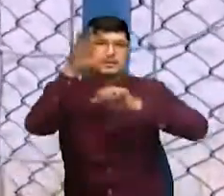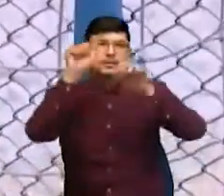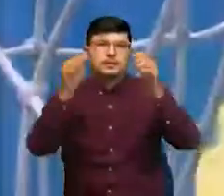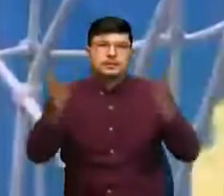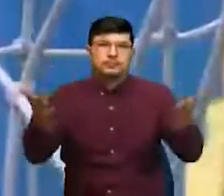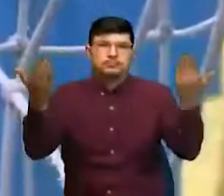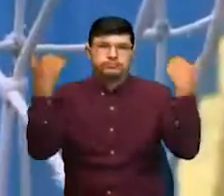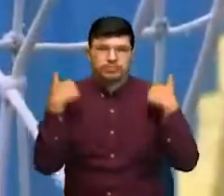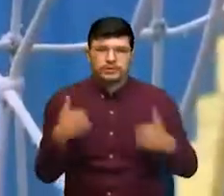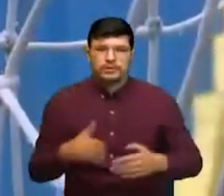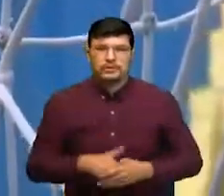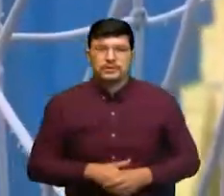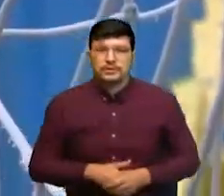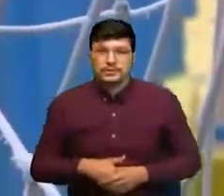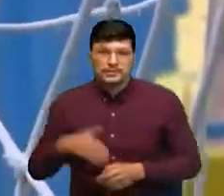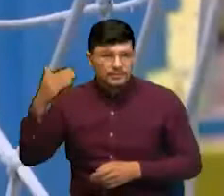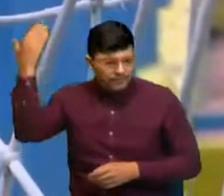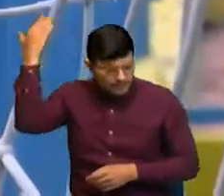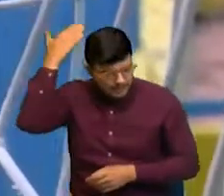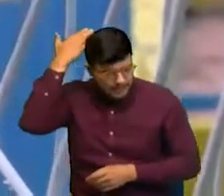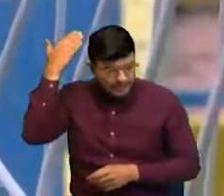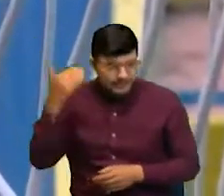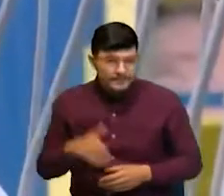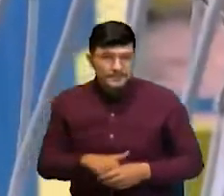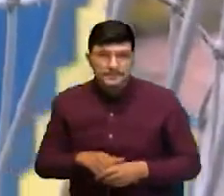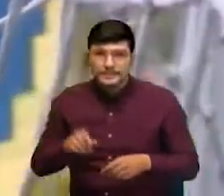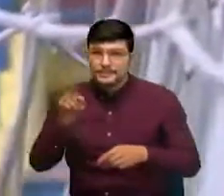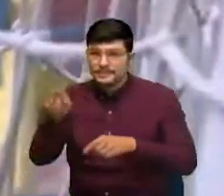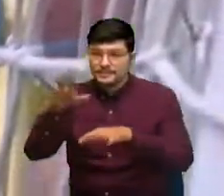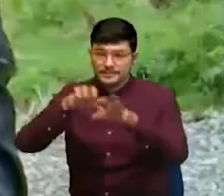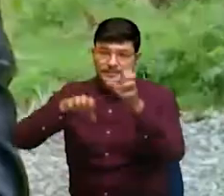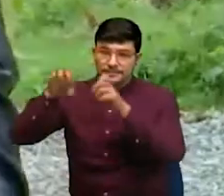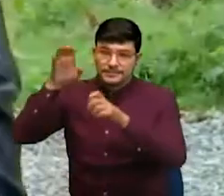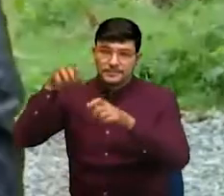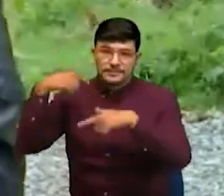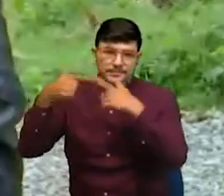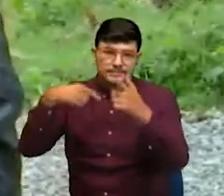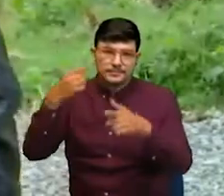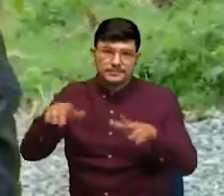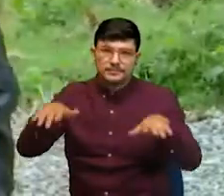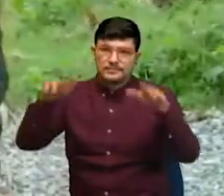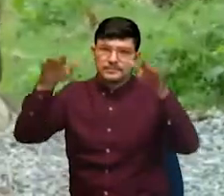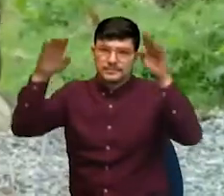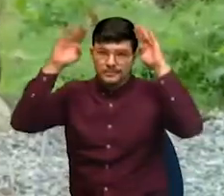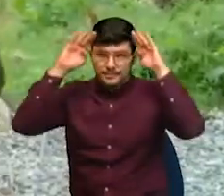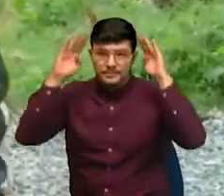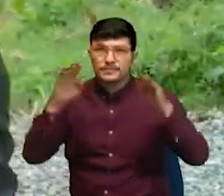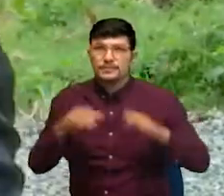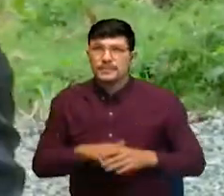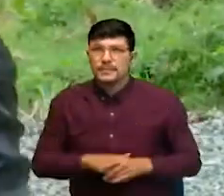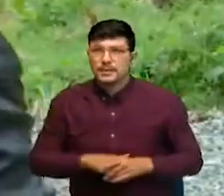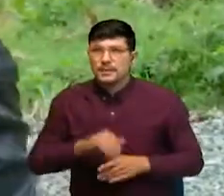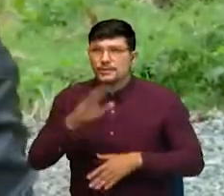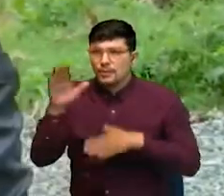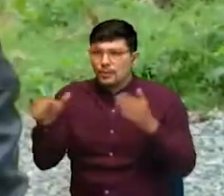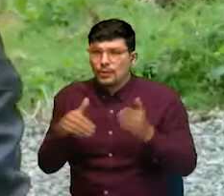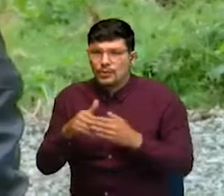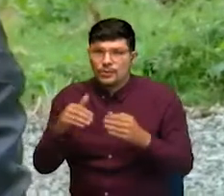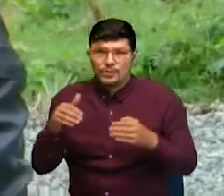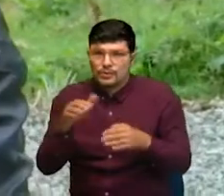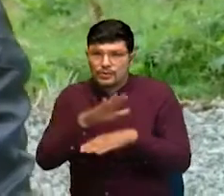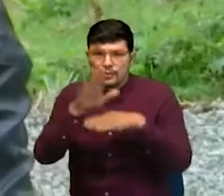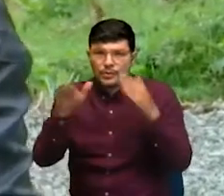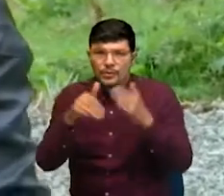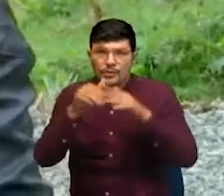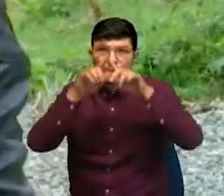le cayó encima el agarra la malla se enreda y se viene se le viene encima todo el arco toda la